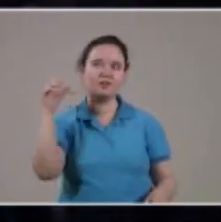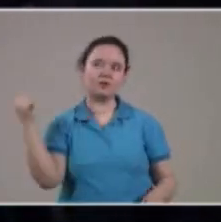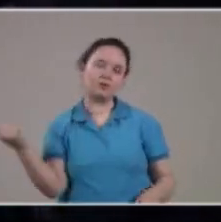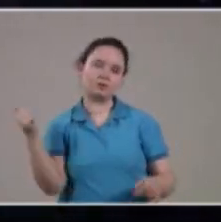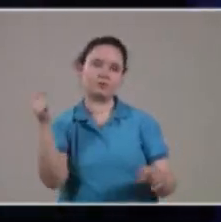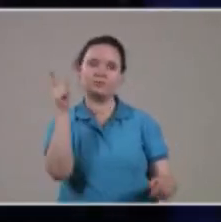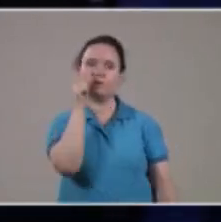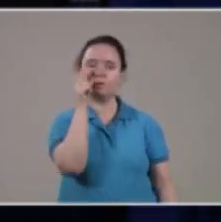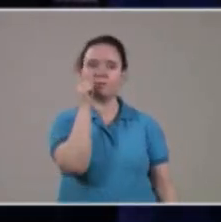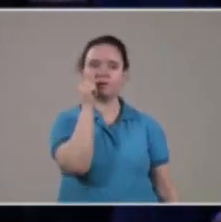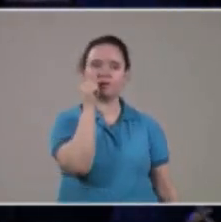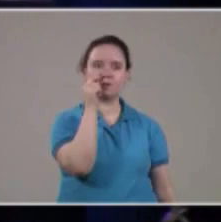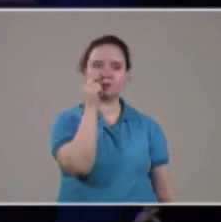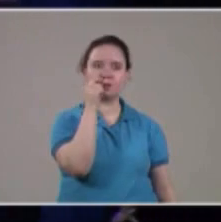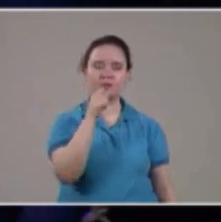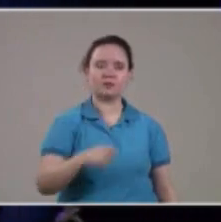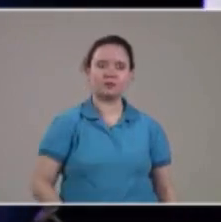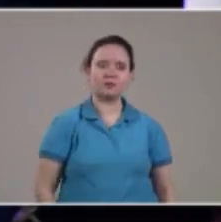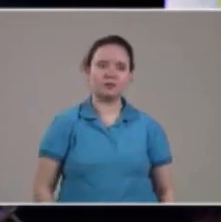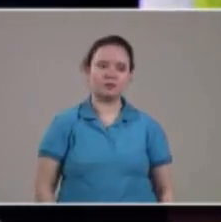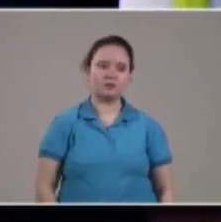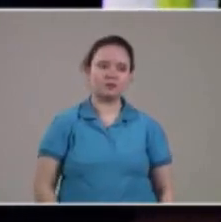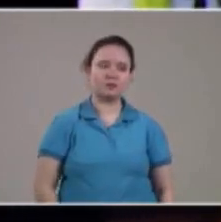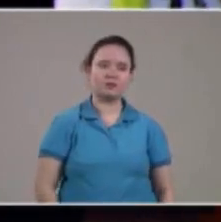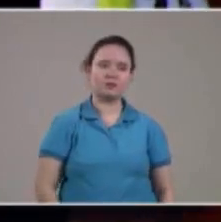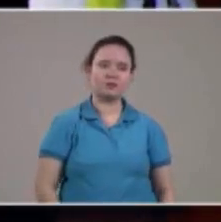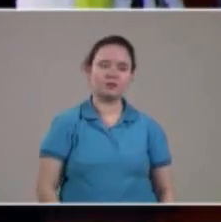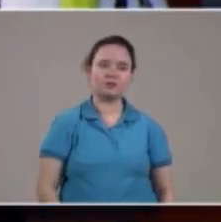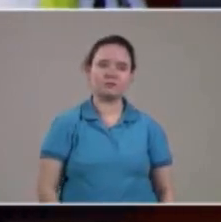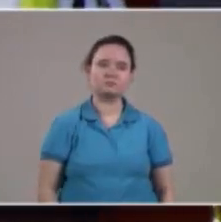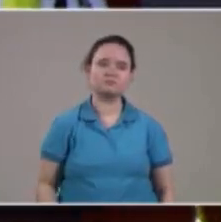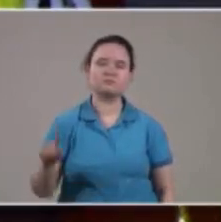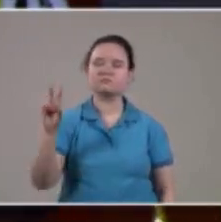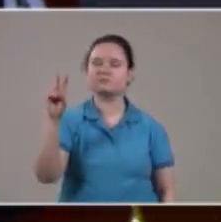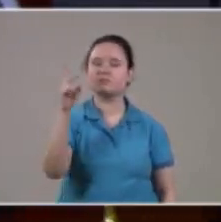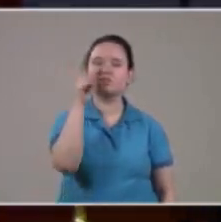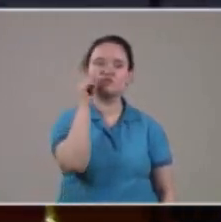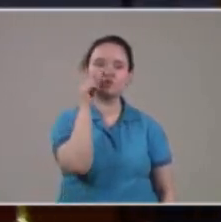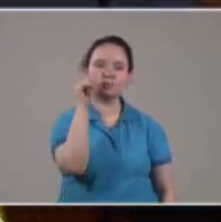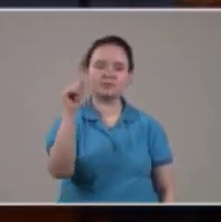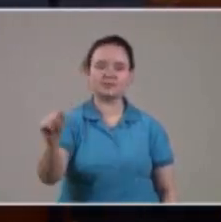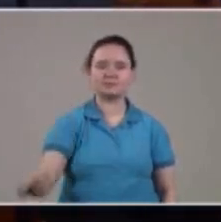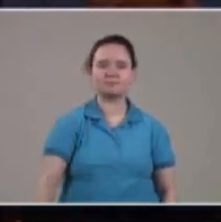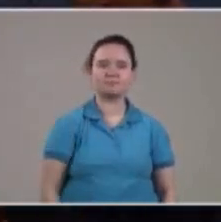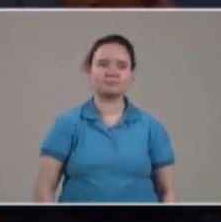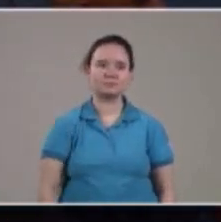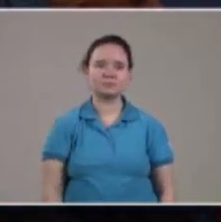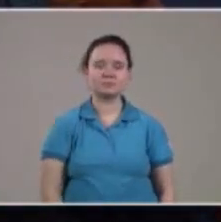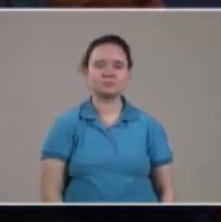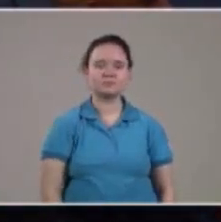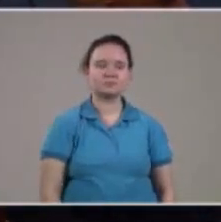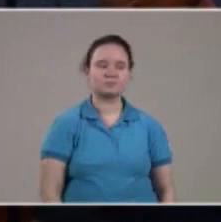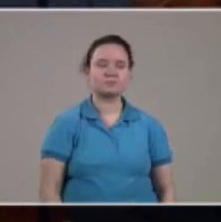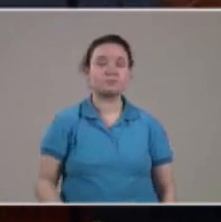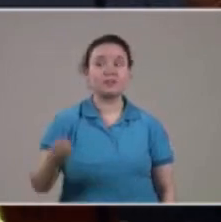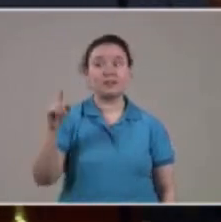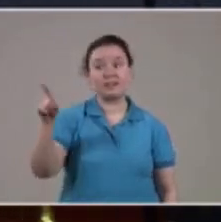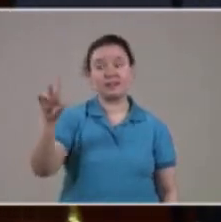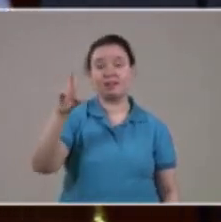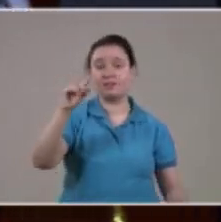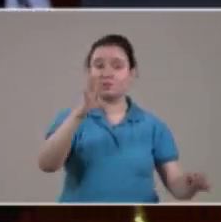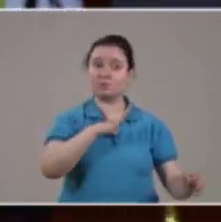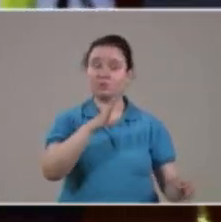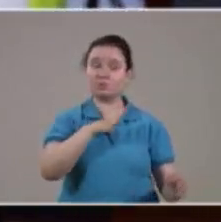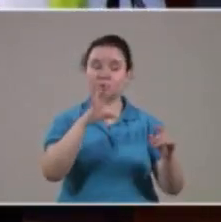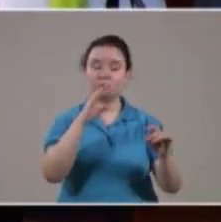que creo que se llamaba Adriel Meolatita. Algunos teólogos le atribuyen esos hijos, que ella fue estéril de